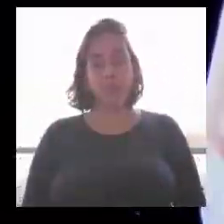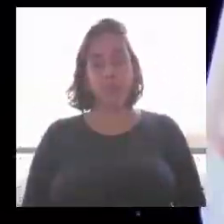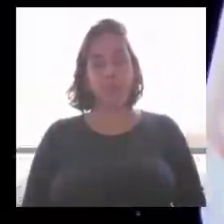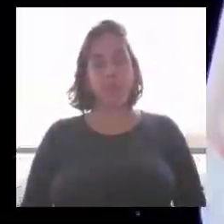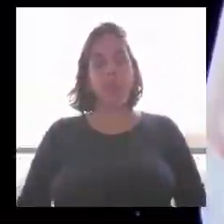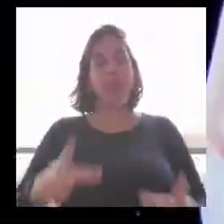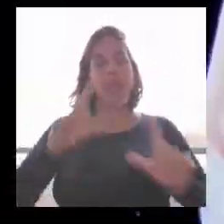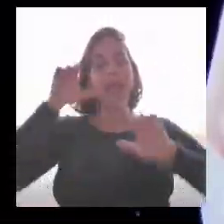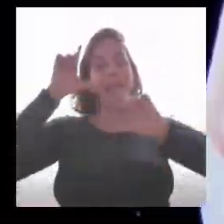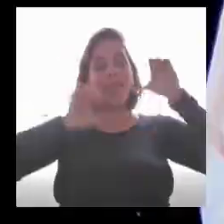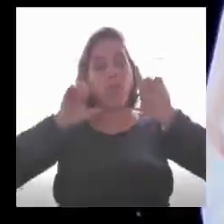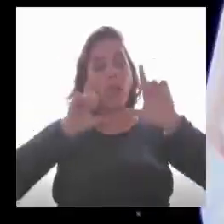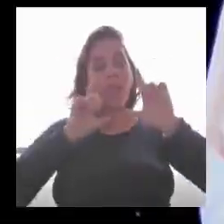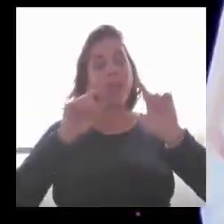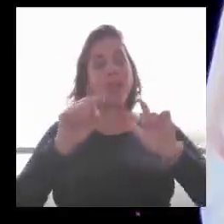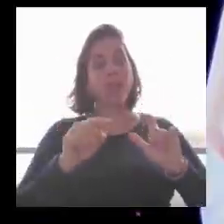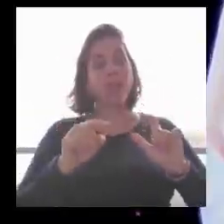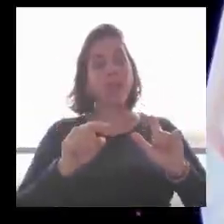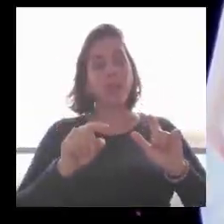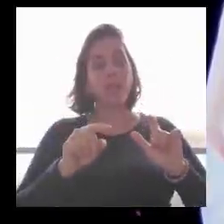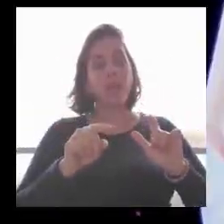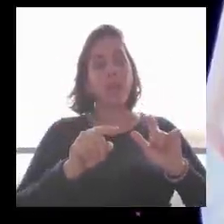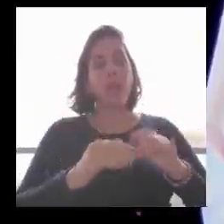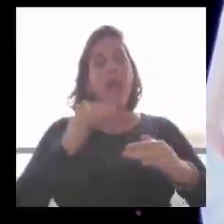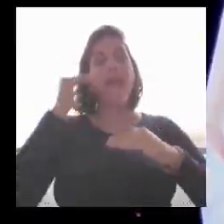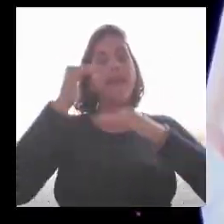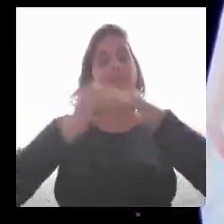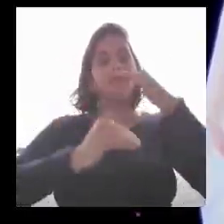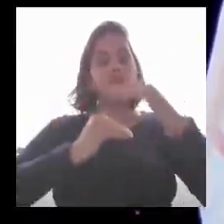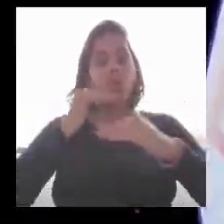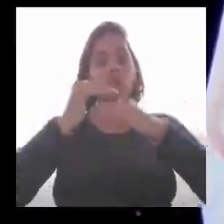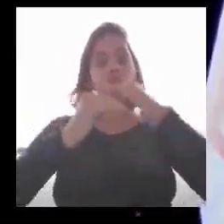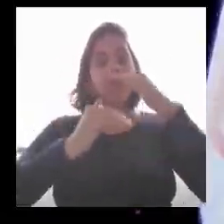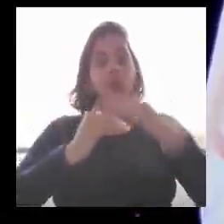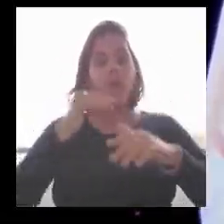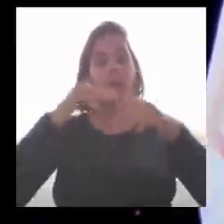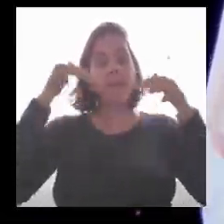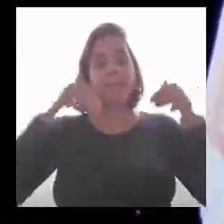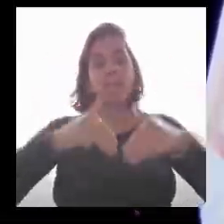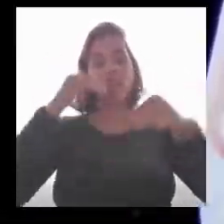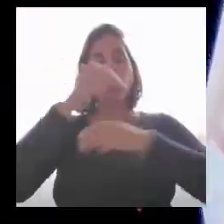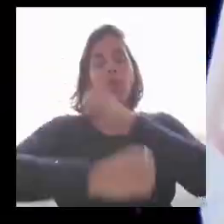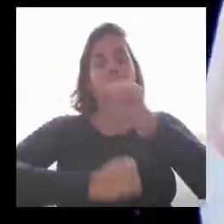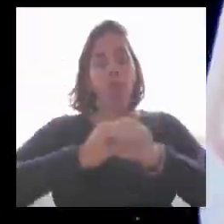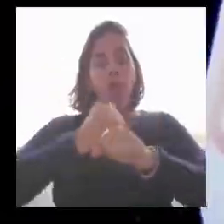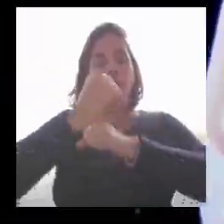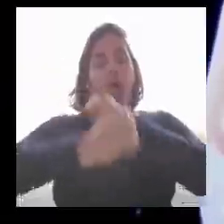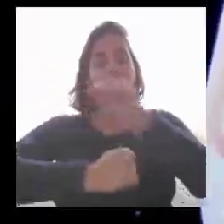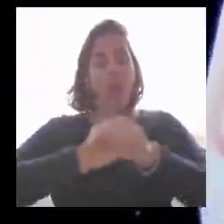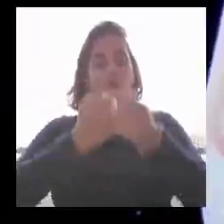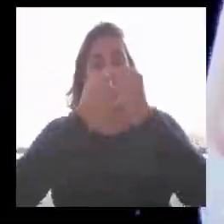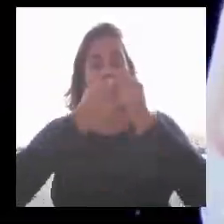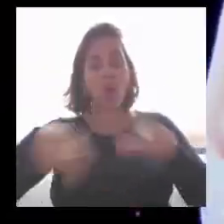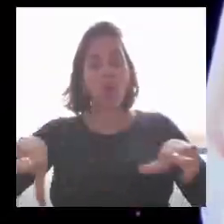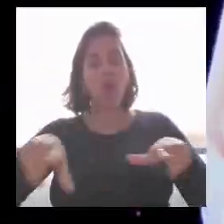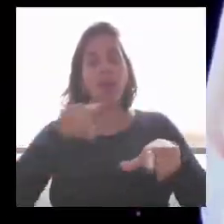gestualidad hay una evolución de millones de años, se llega al lenguaje. El